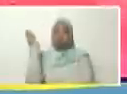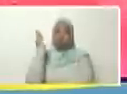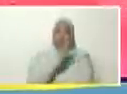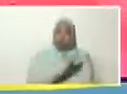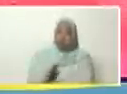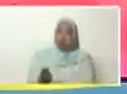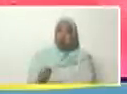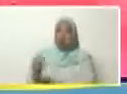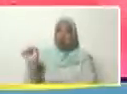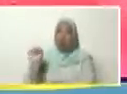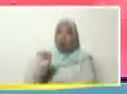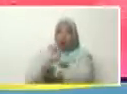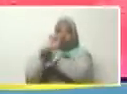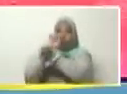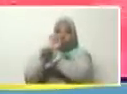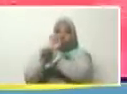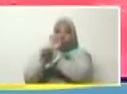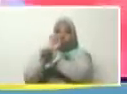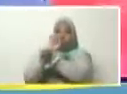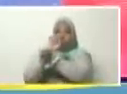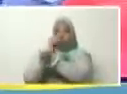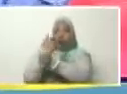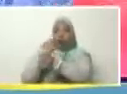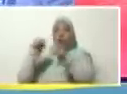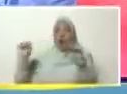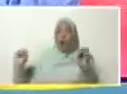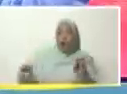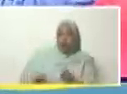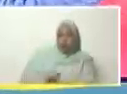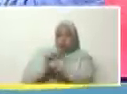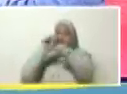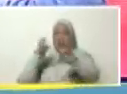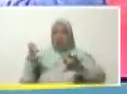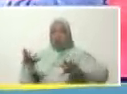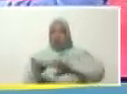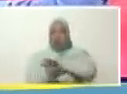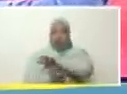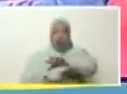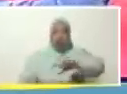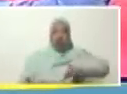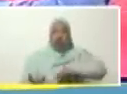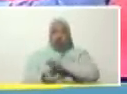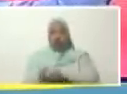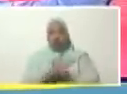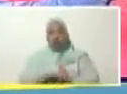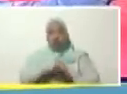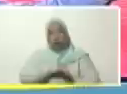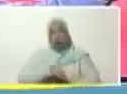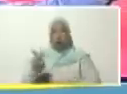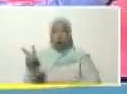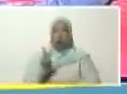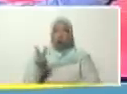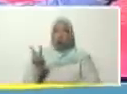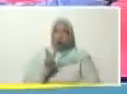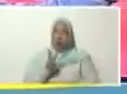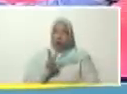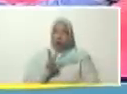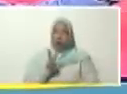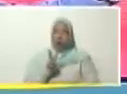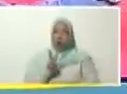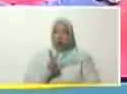en las cárceles para provocar una explosión social en Venezuela y reeditar